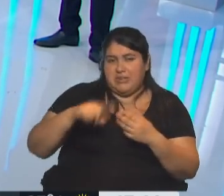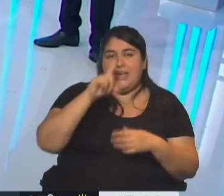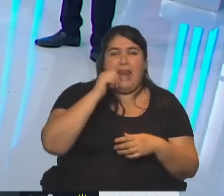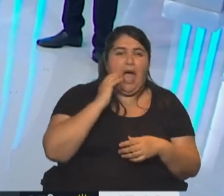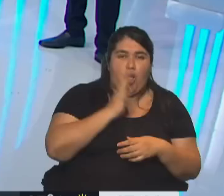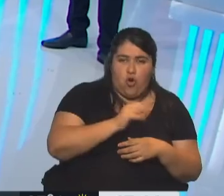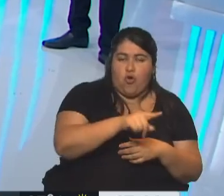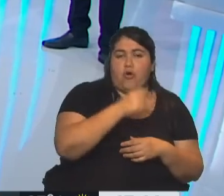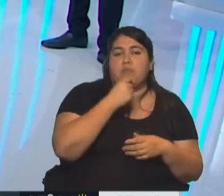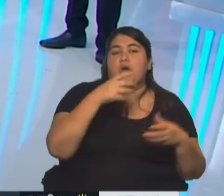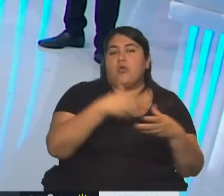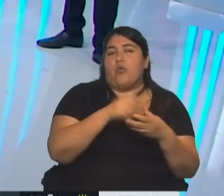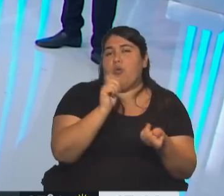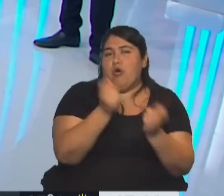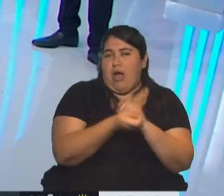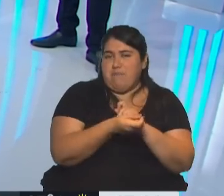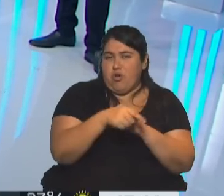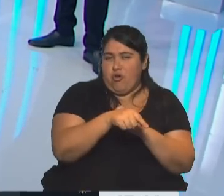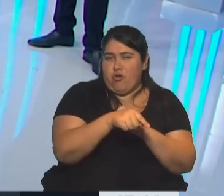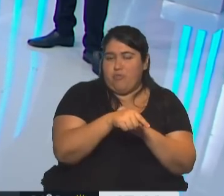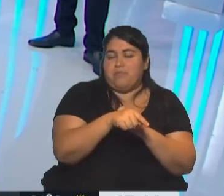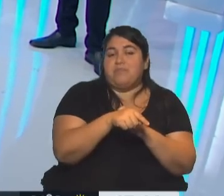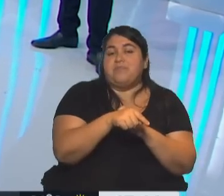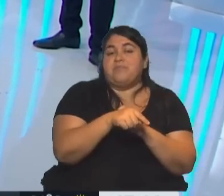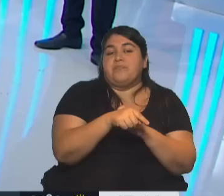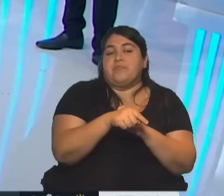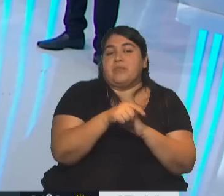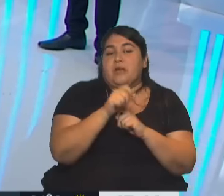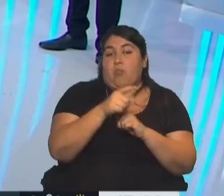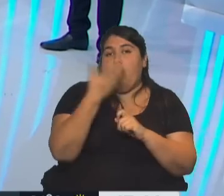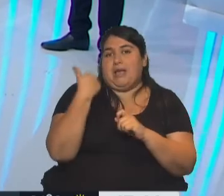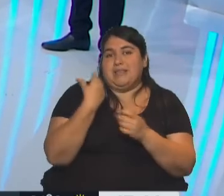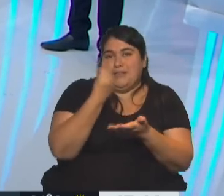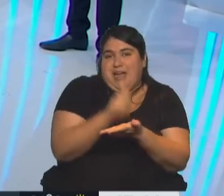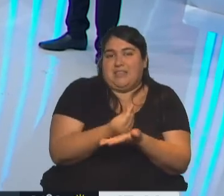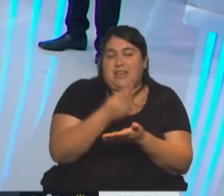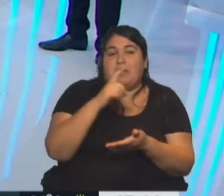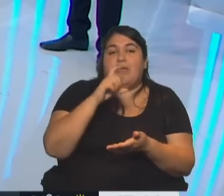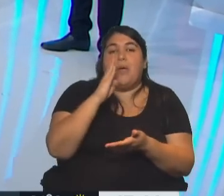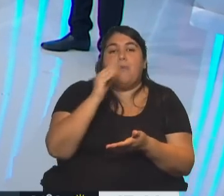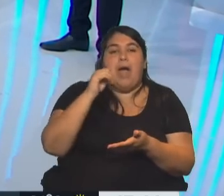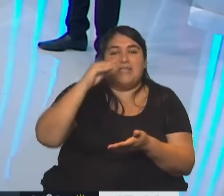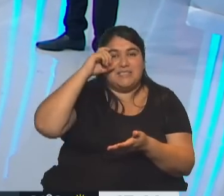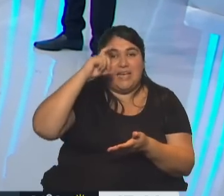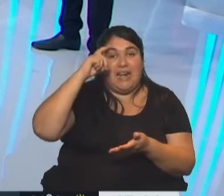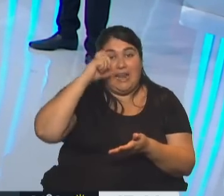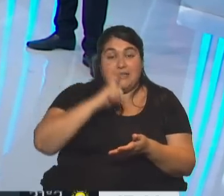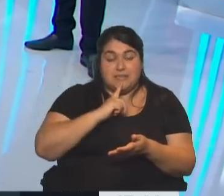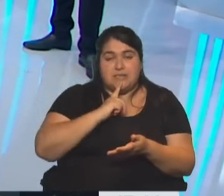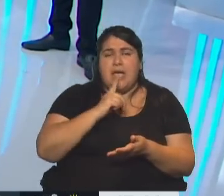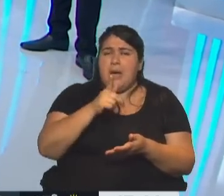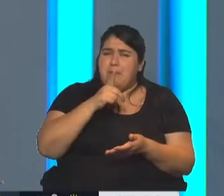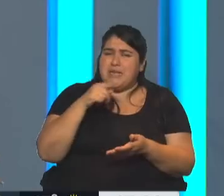rompiendo el frente que había conformado Boric y que tenía a Bachelet como candidata de la unidad, y me parece que